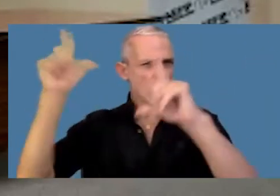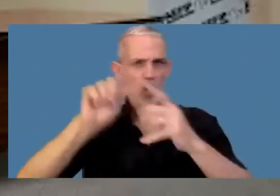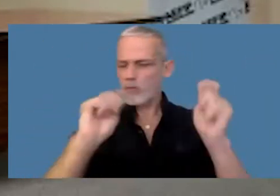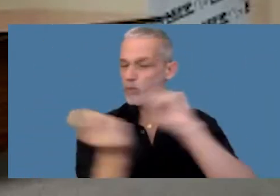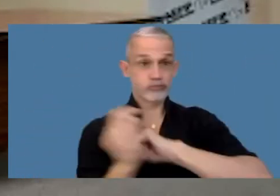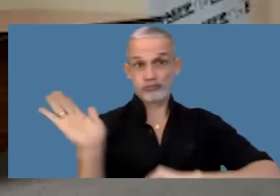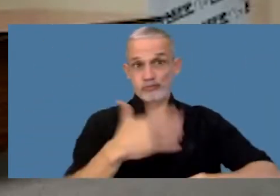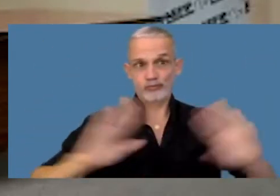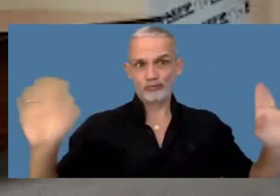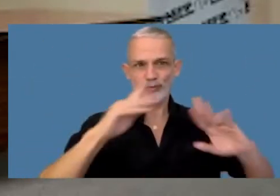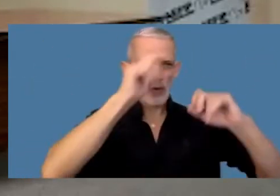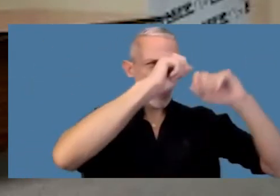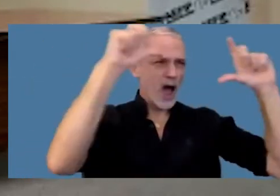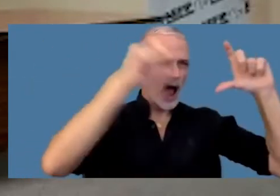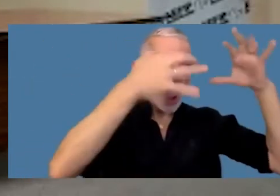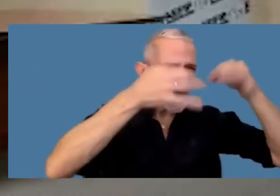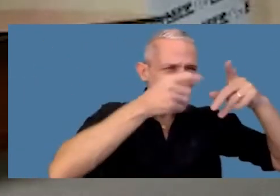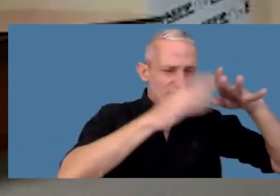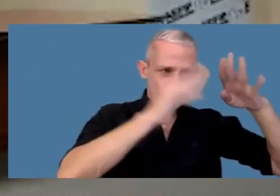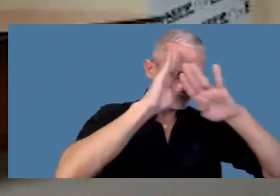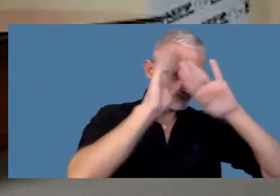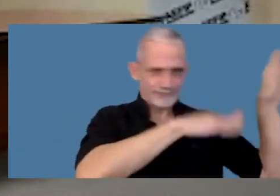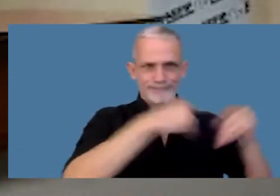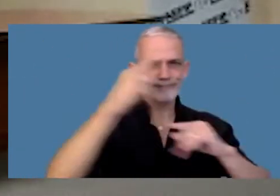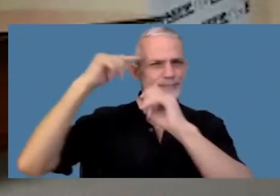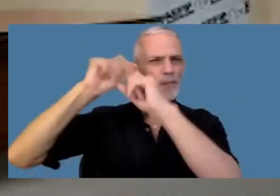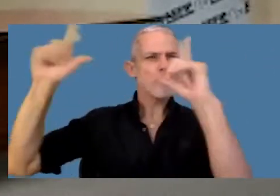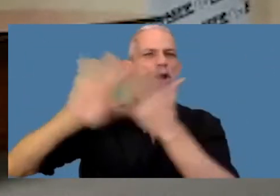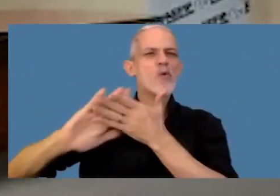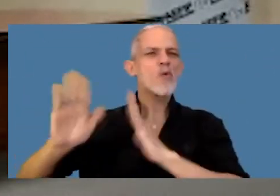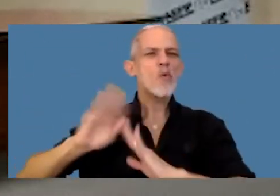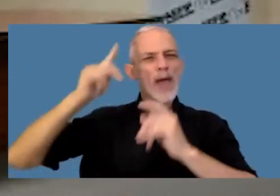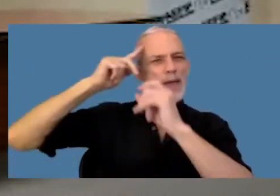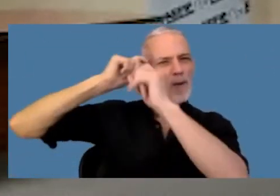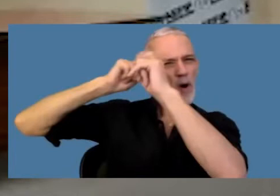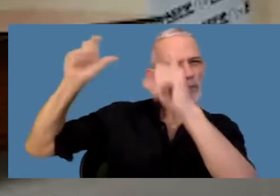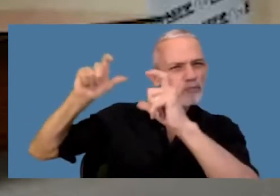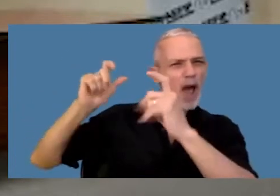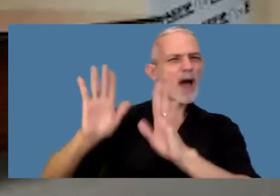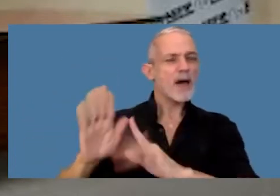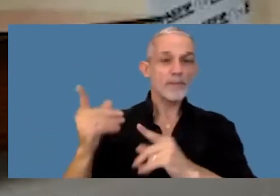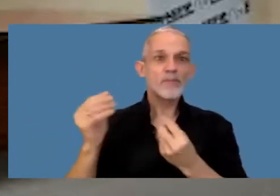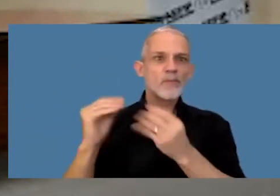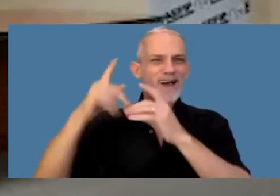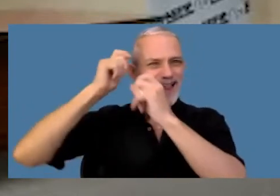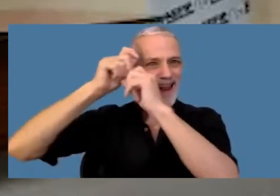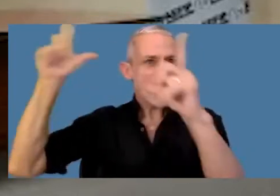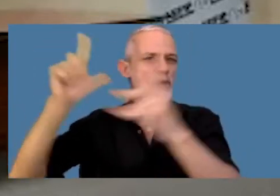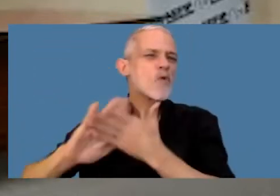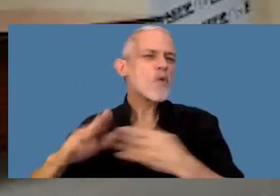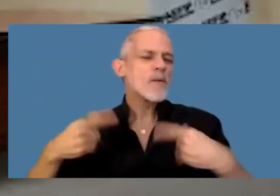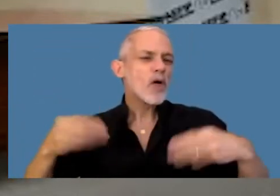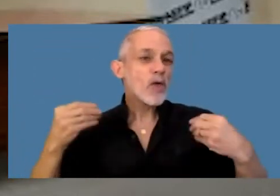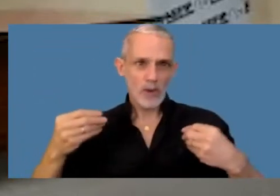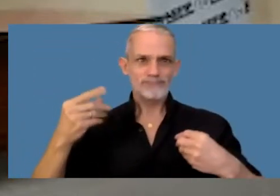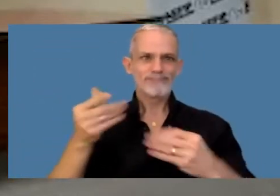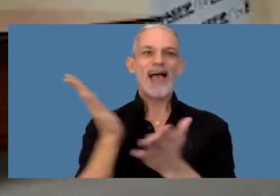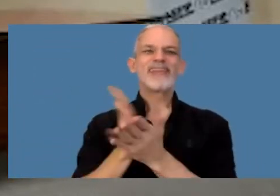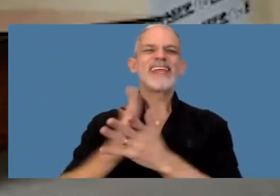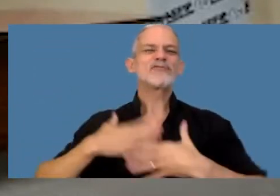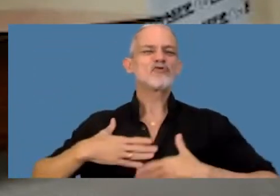la estructura de análisis y se está analizando desde otro lugar. ¿Y desde qué lugar se analiza? Se analiza desde los derechos